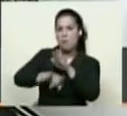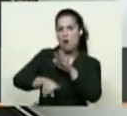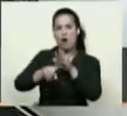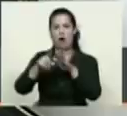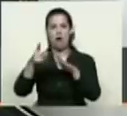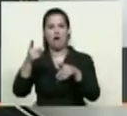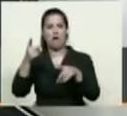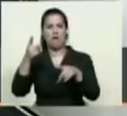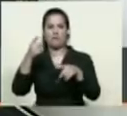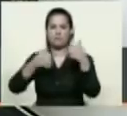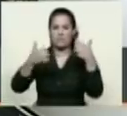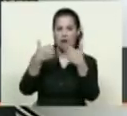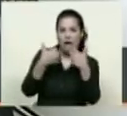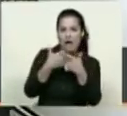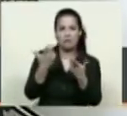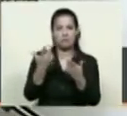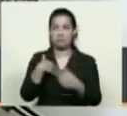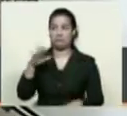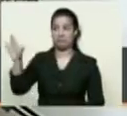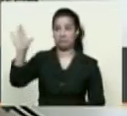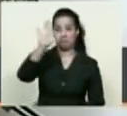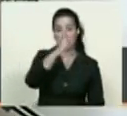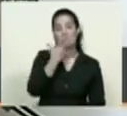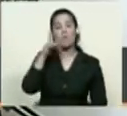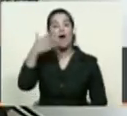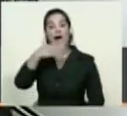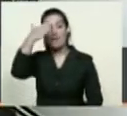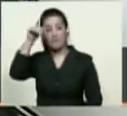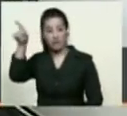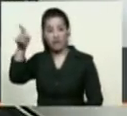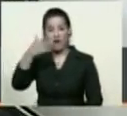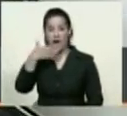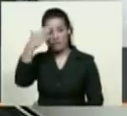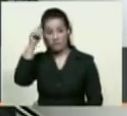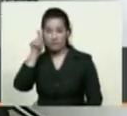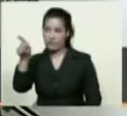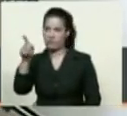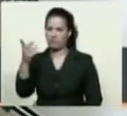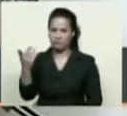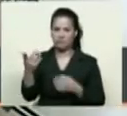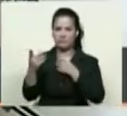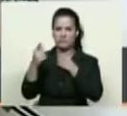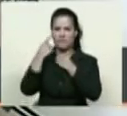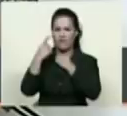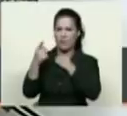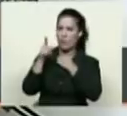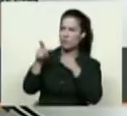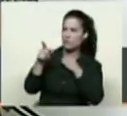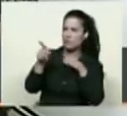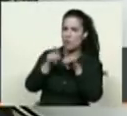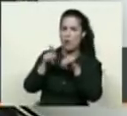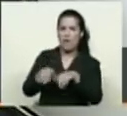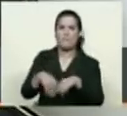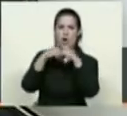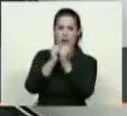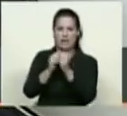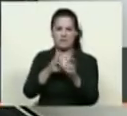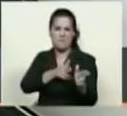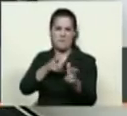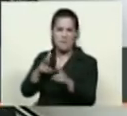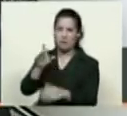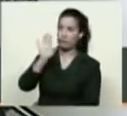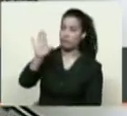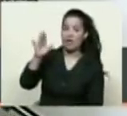cómo en el Medio Oriente se suscitan o se generan o se crean situaciones de violencia que